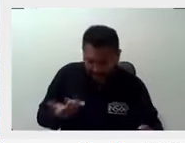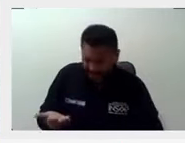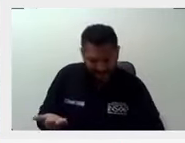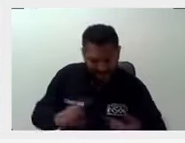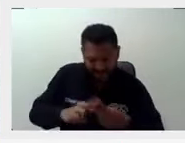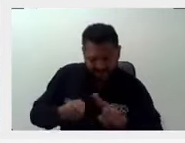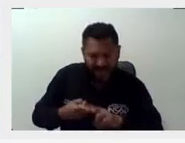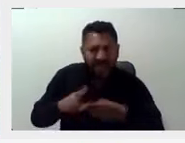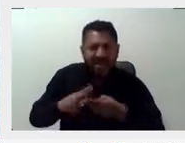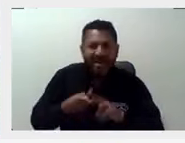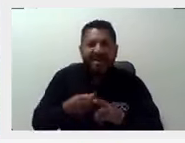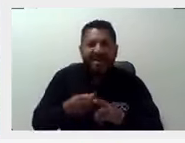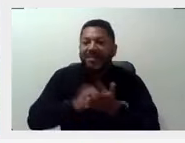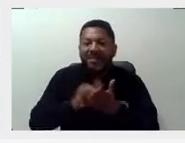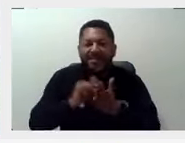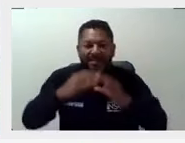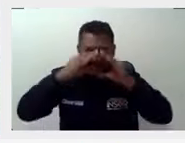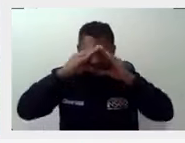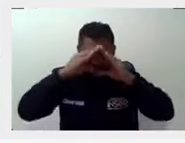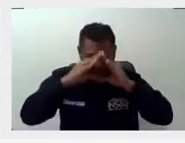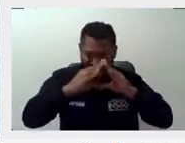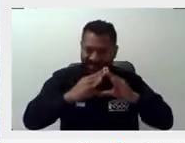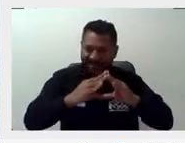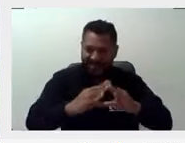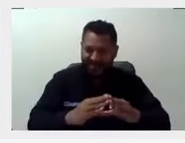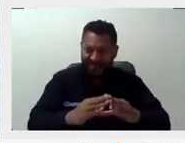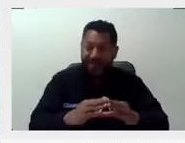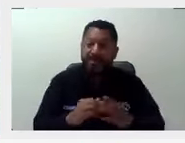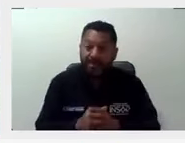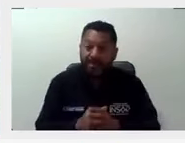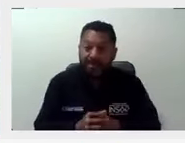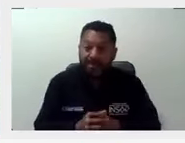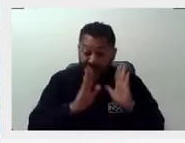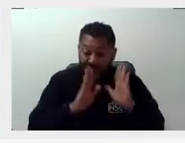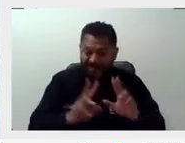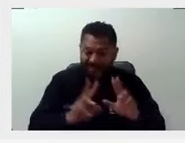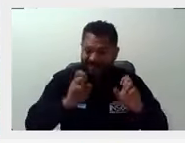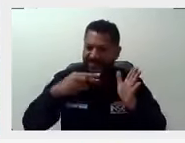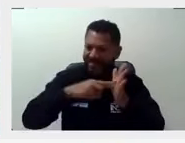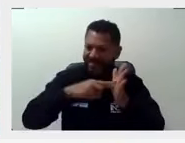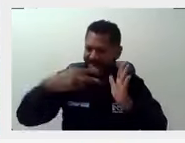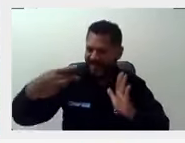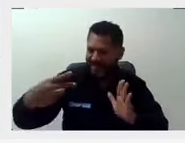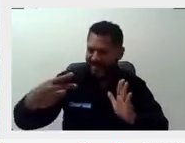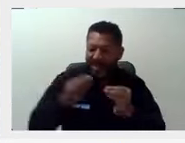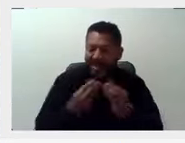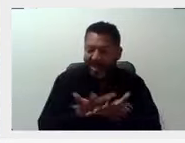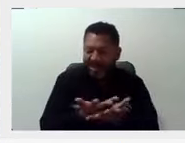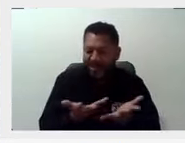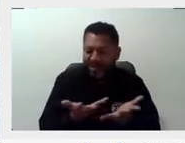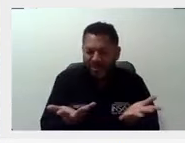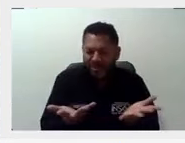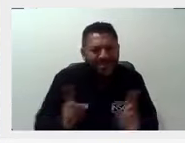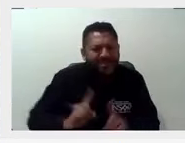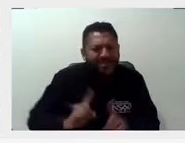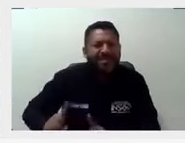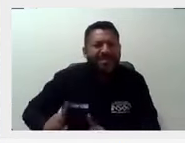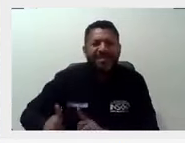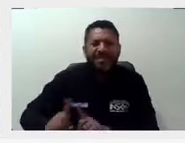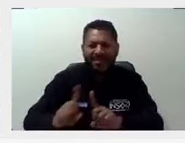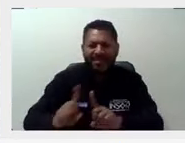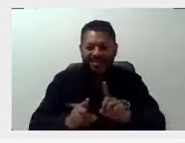con la concentración. Más, pues bueno, creo que a nivel tecnológico, pues los recursos son innumerables. Pero